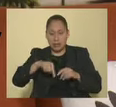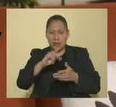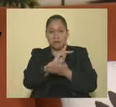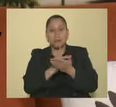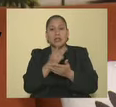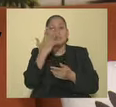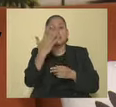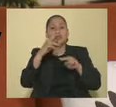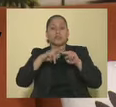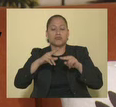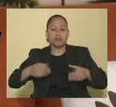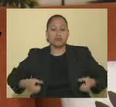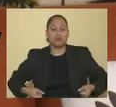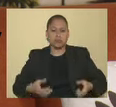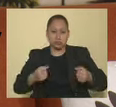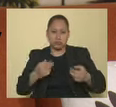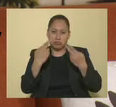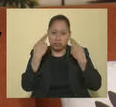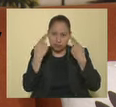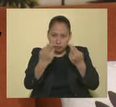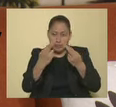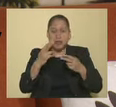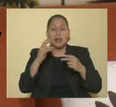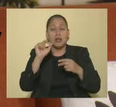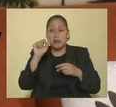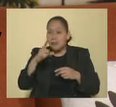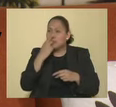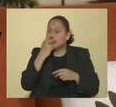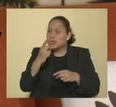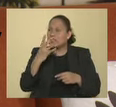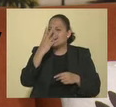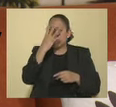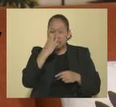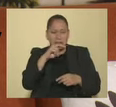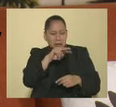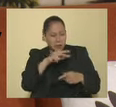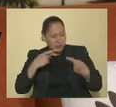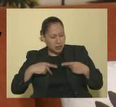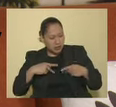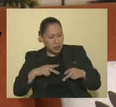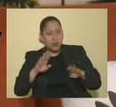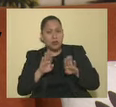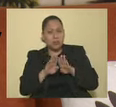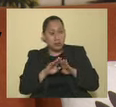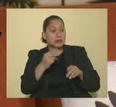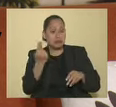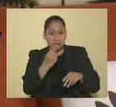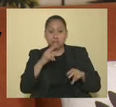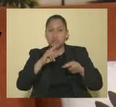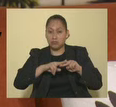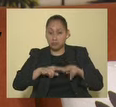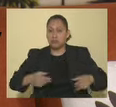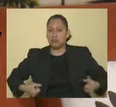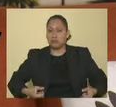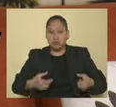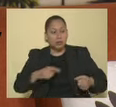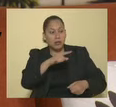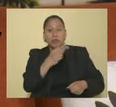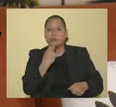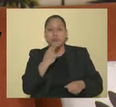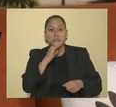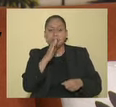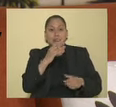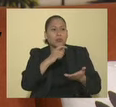programa 5 sillas de ruedas porque, como bien dices, es muy triste ver en la calle a gente que uh-huh. las necesita y que no las puede